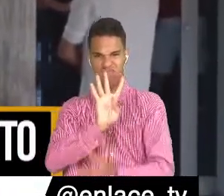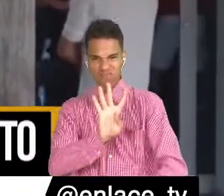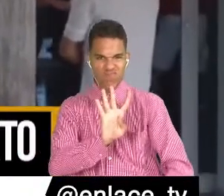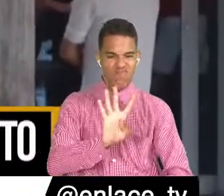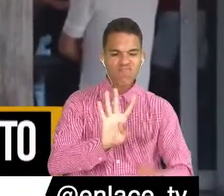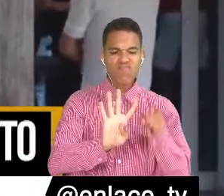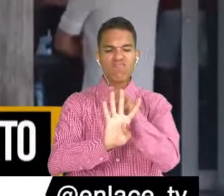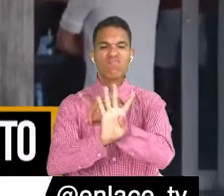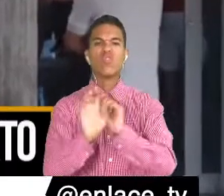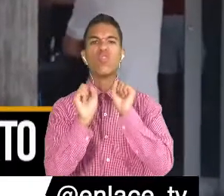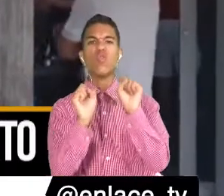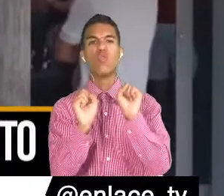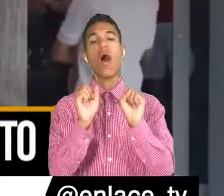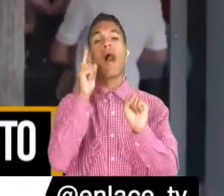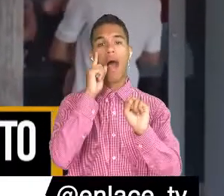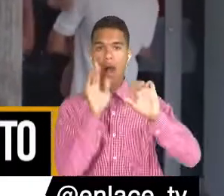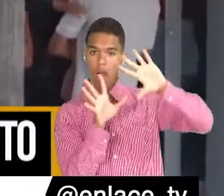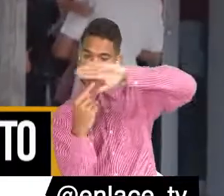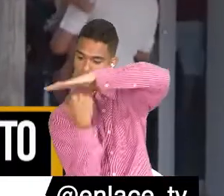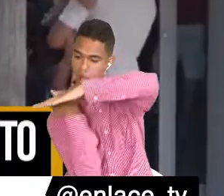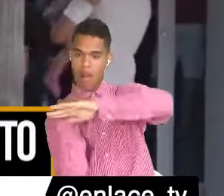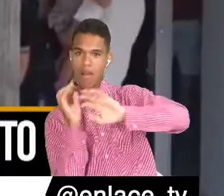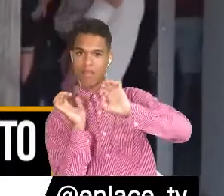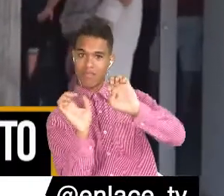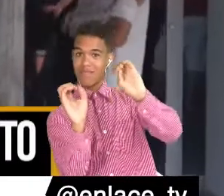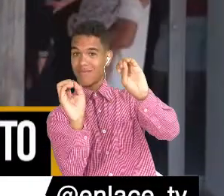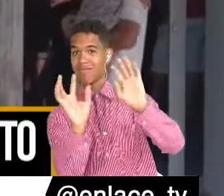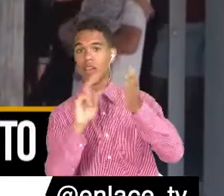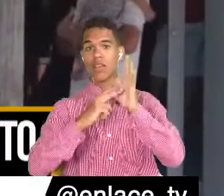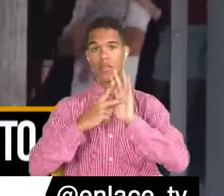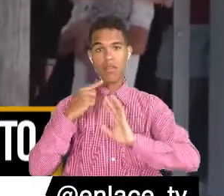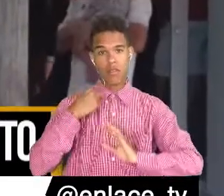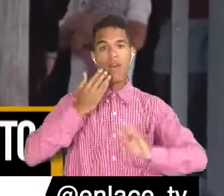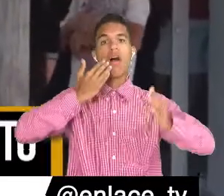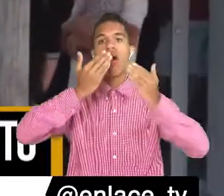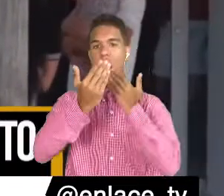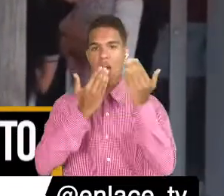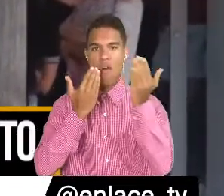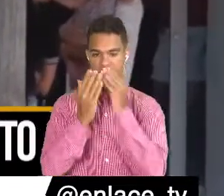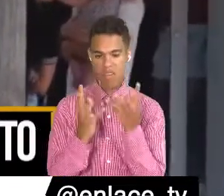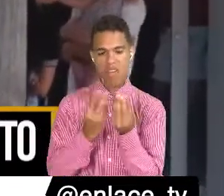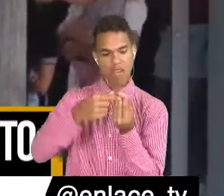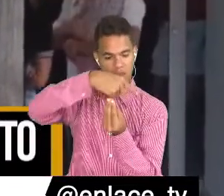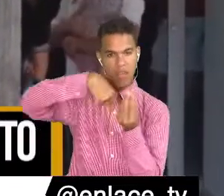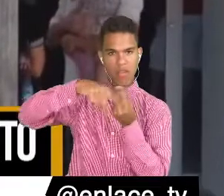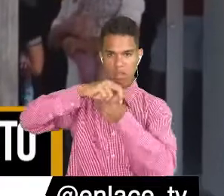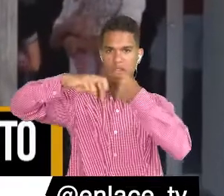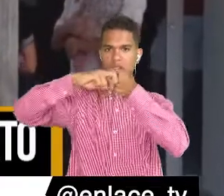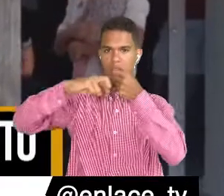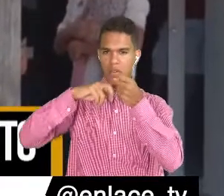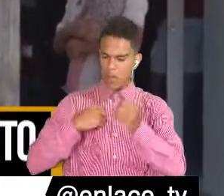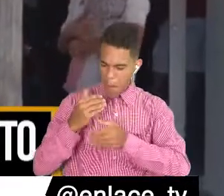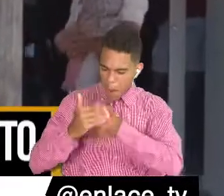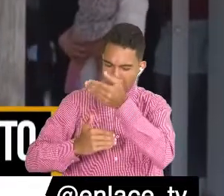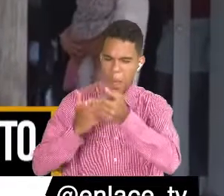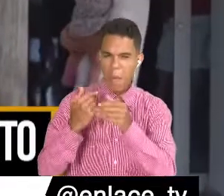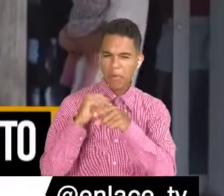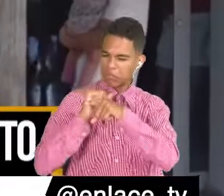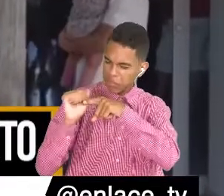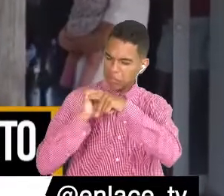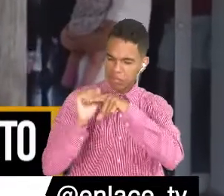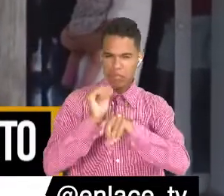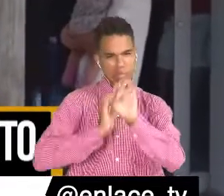arco en cero que a nosotros obvio que en la parte de atrás nos llena de confianza, y creo que a todo el equipo, porque sabemos que se está trabajando bien en defensa y esperamos pues seguir de